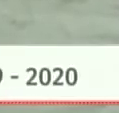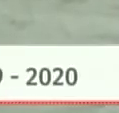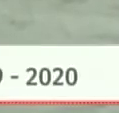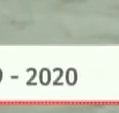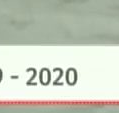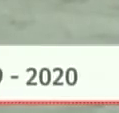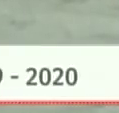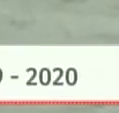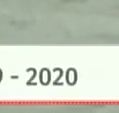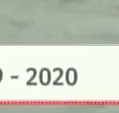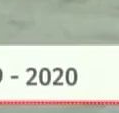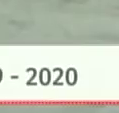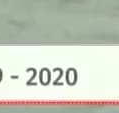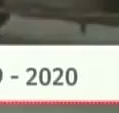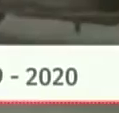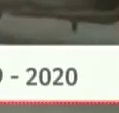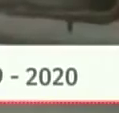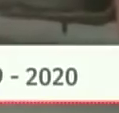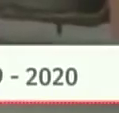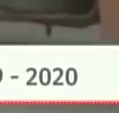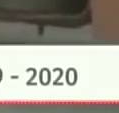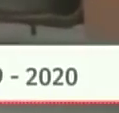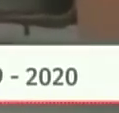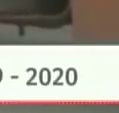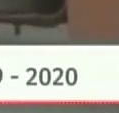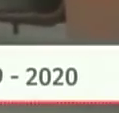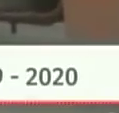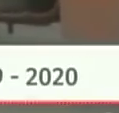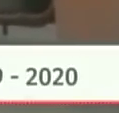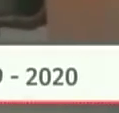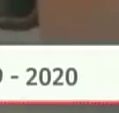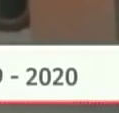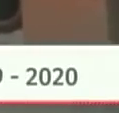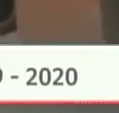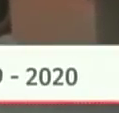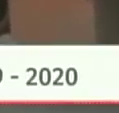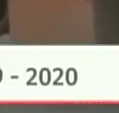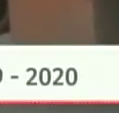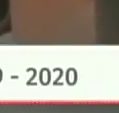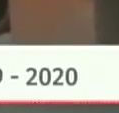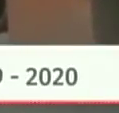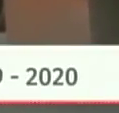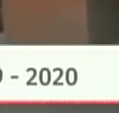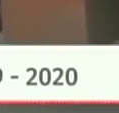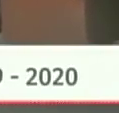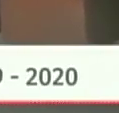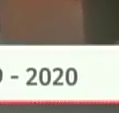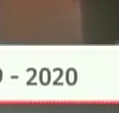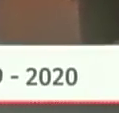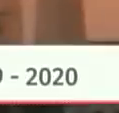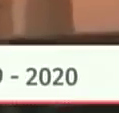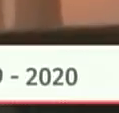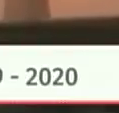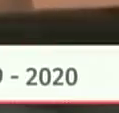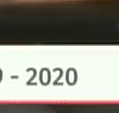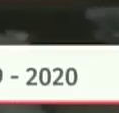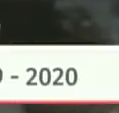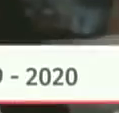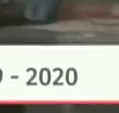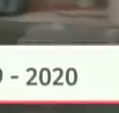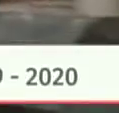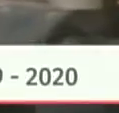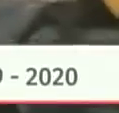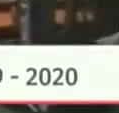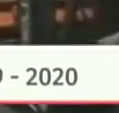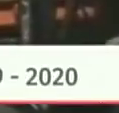garantizando, a través de las órdenes que usted nos ha dado y de su gobierno, la distribución de 603